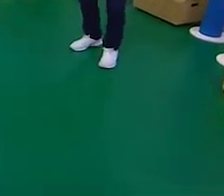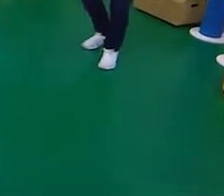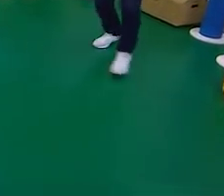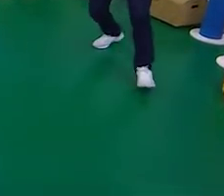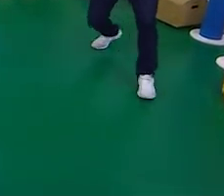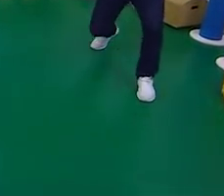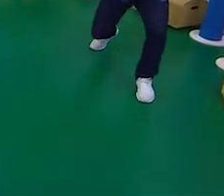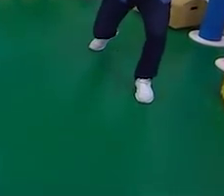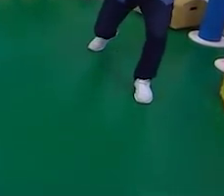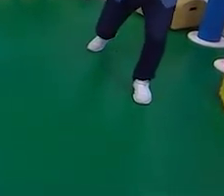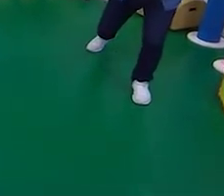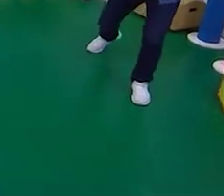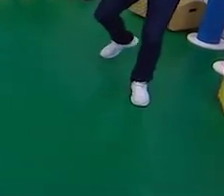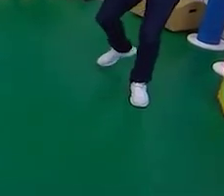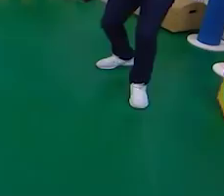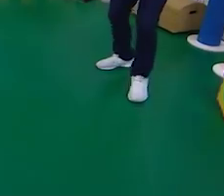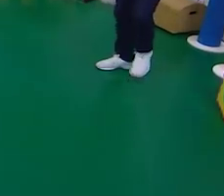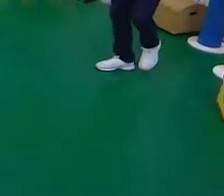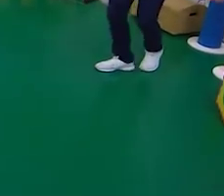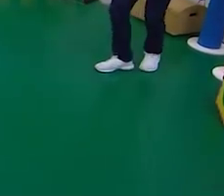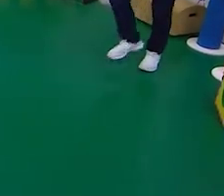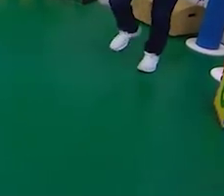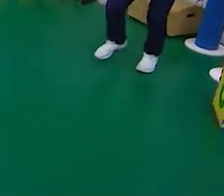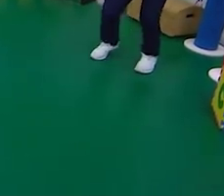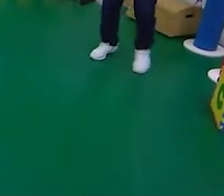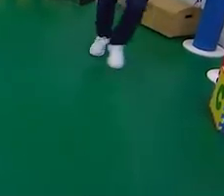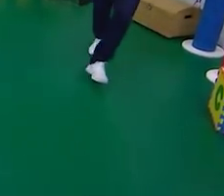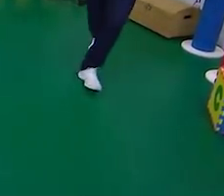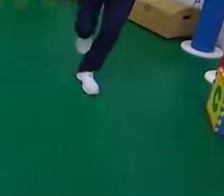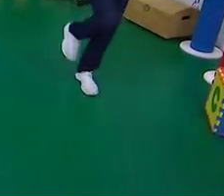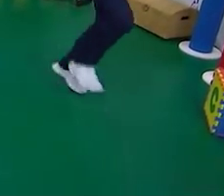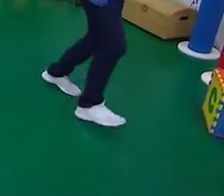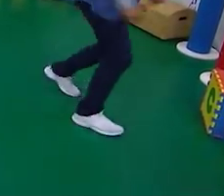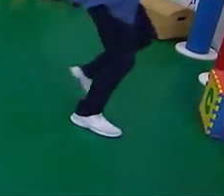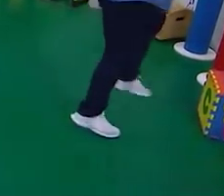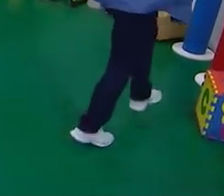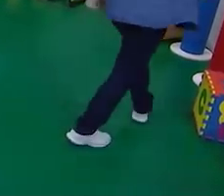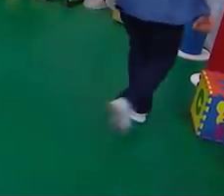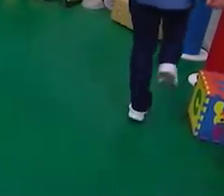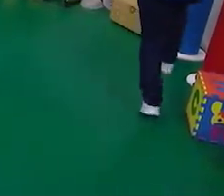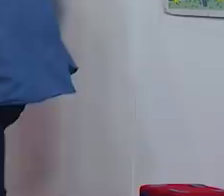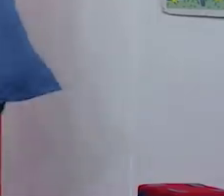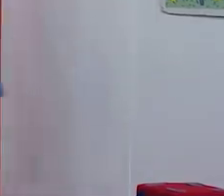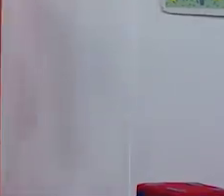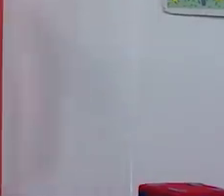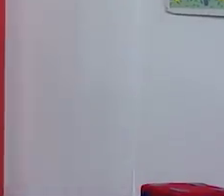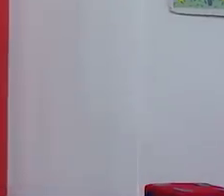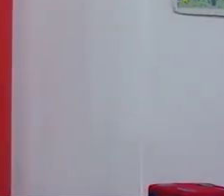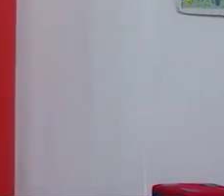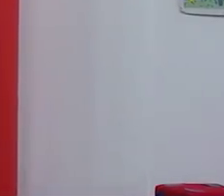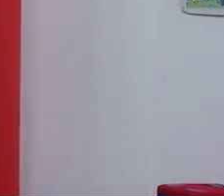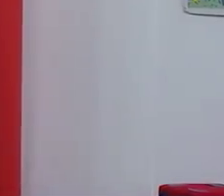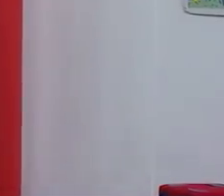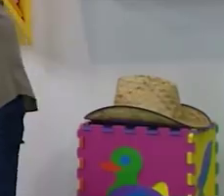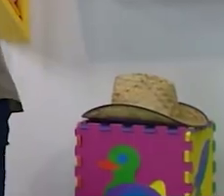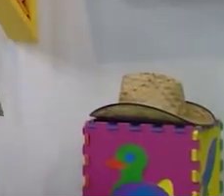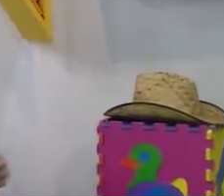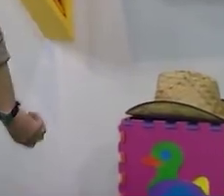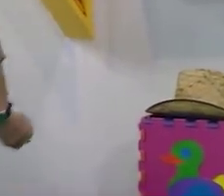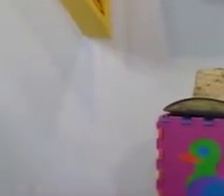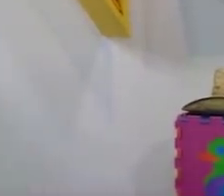y la quiere picar. El mosquito a la rana va al agua y se echa a nadar. La rana va al agua y se echa a